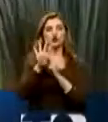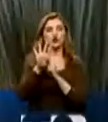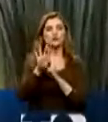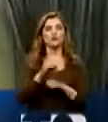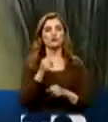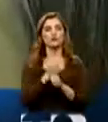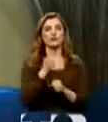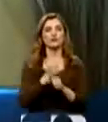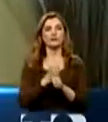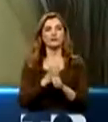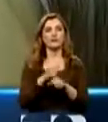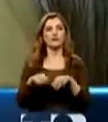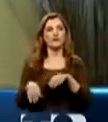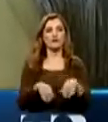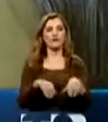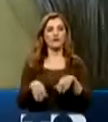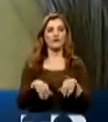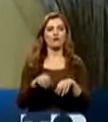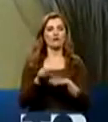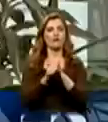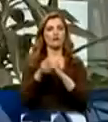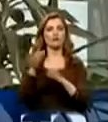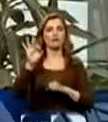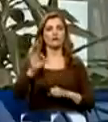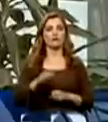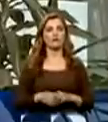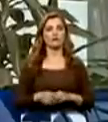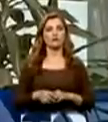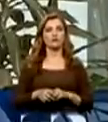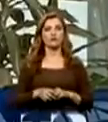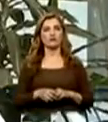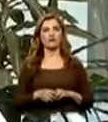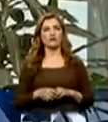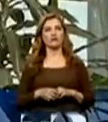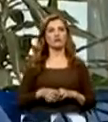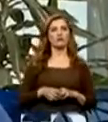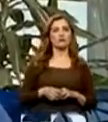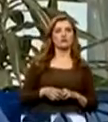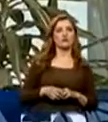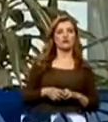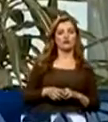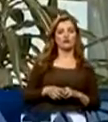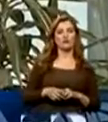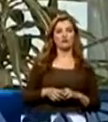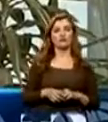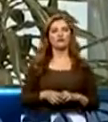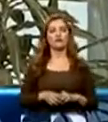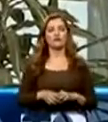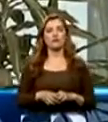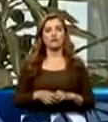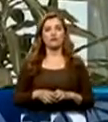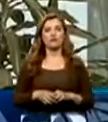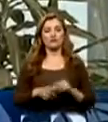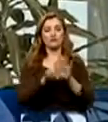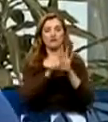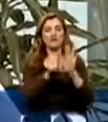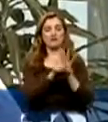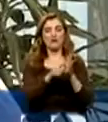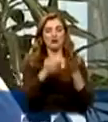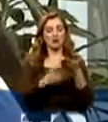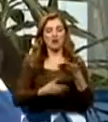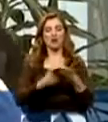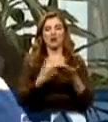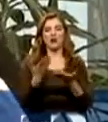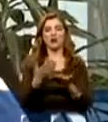años y trabaja en esta actividad desde los 19. Están prácticamente en ley, está en un papel, pero lo que nosotros reclamamos es de que